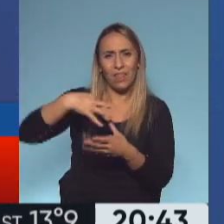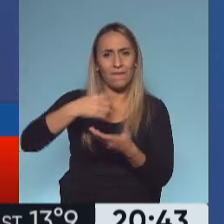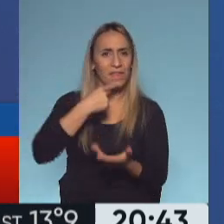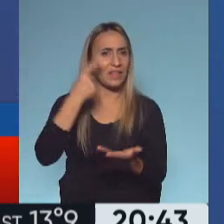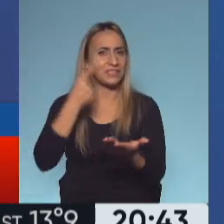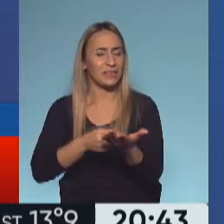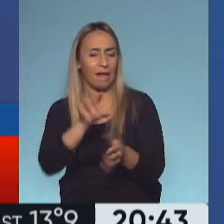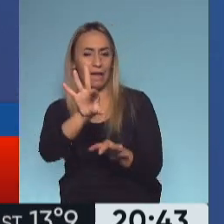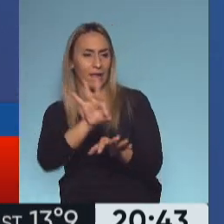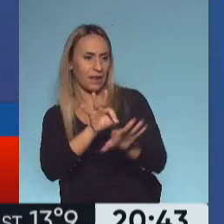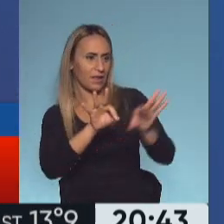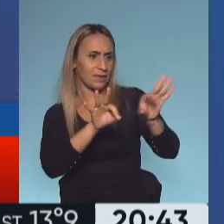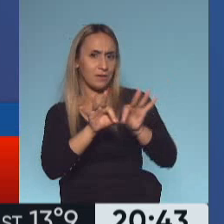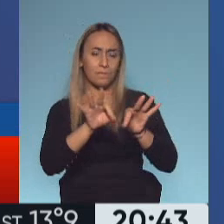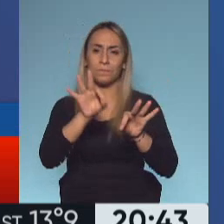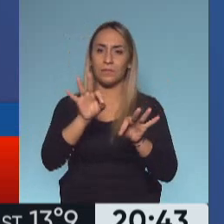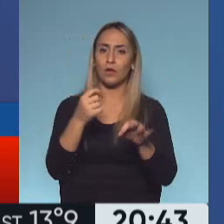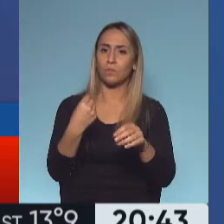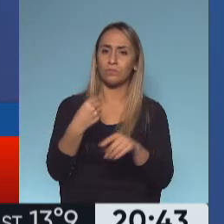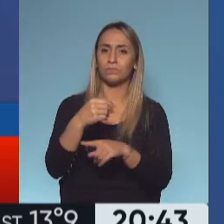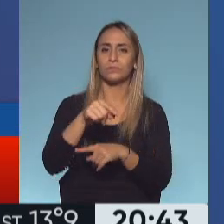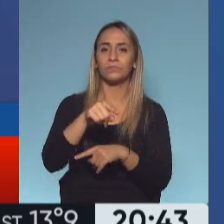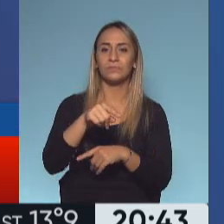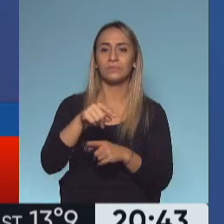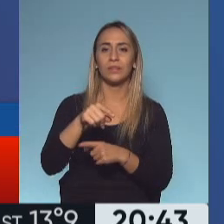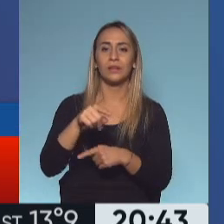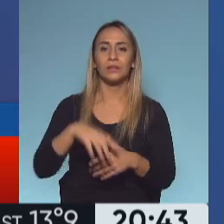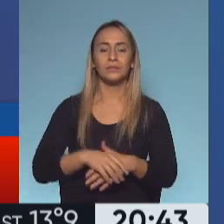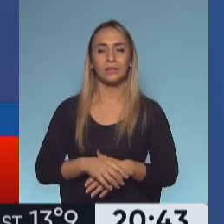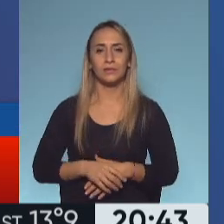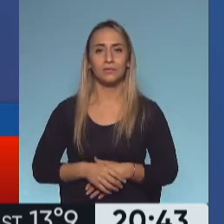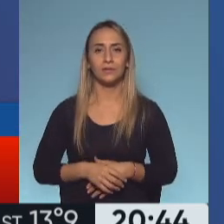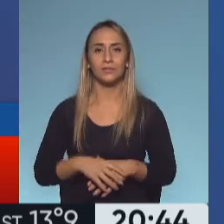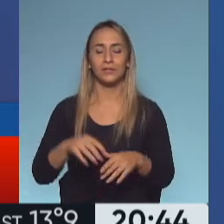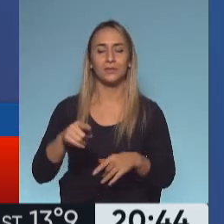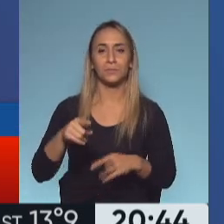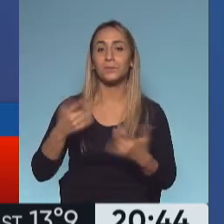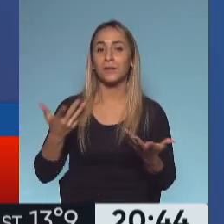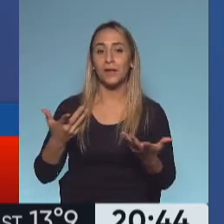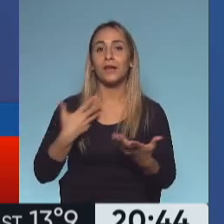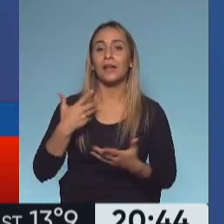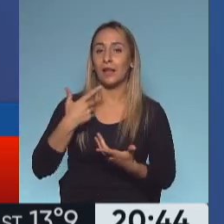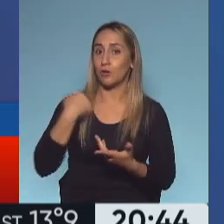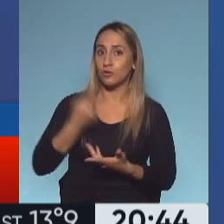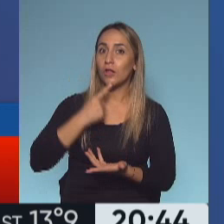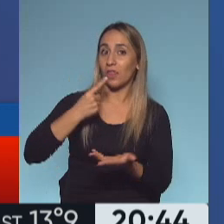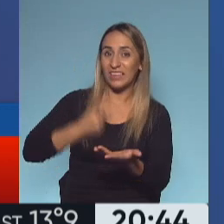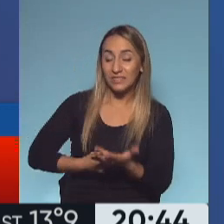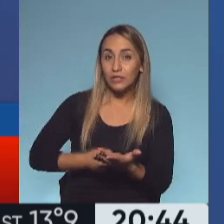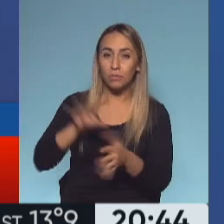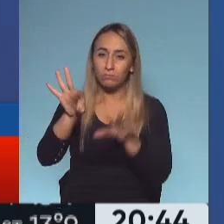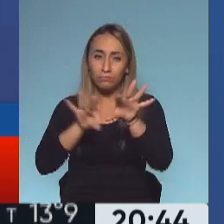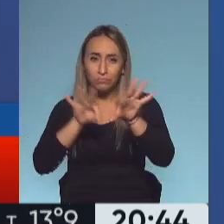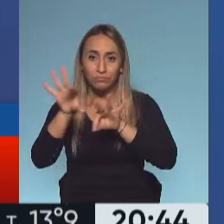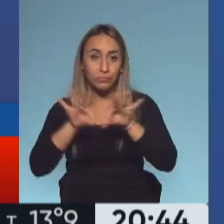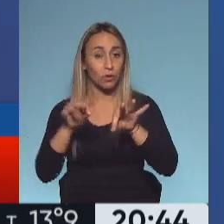de situación de esos pacientes a los cuales en principio no se pudo atender? Bueno, aquí lo que hay que hacer, criterios de selección basados en criterios de solidaridad,